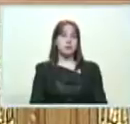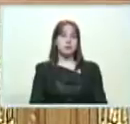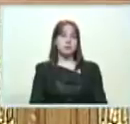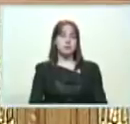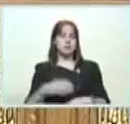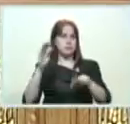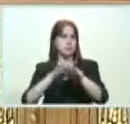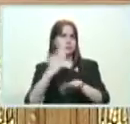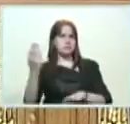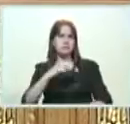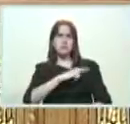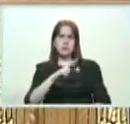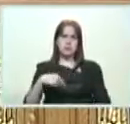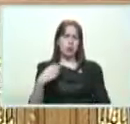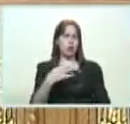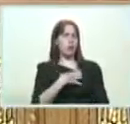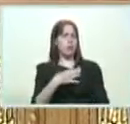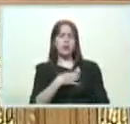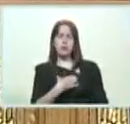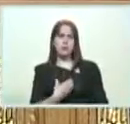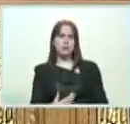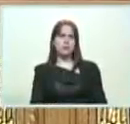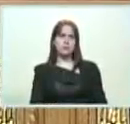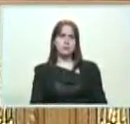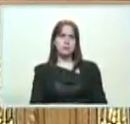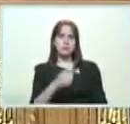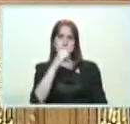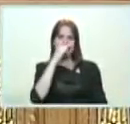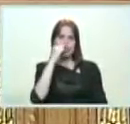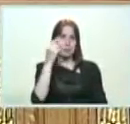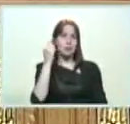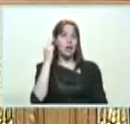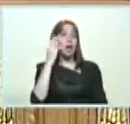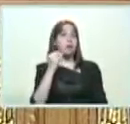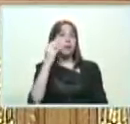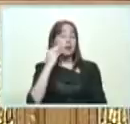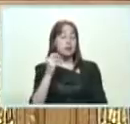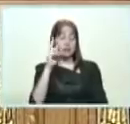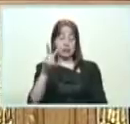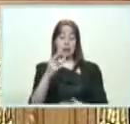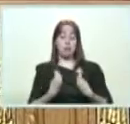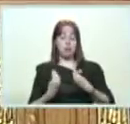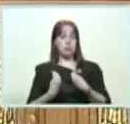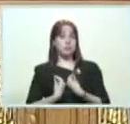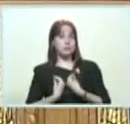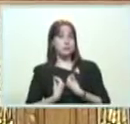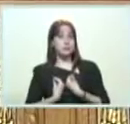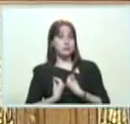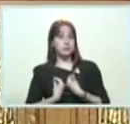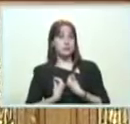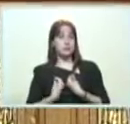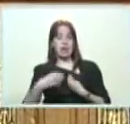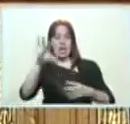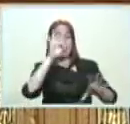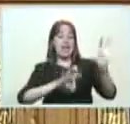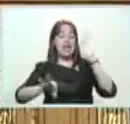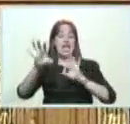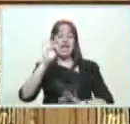¿Por qué nosotros no podemos, con la experiencia que hemos vivido, de elegir